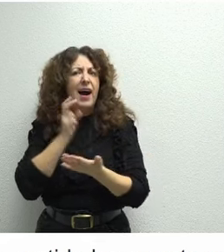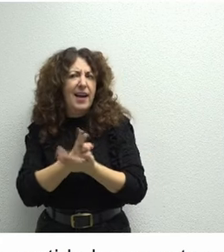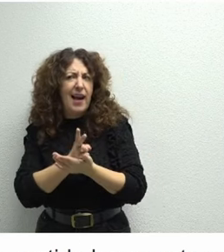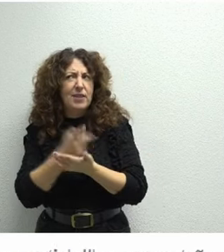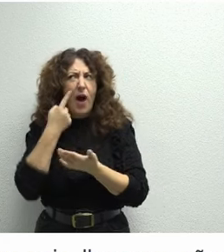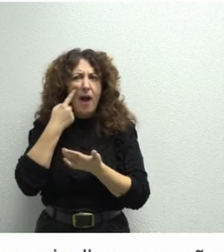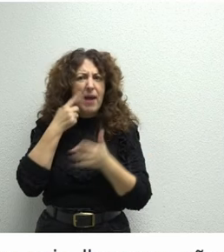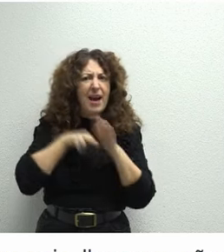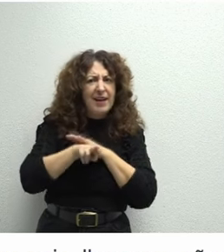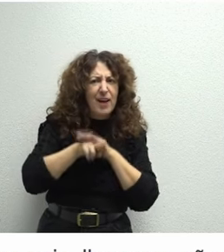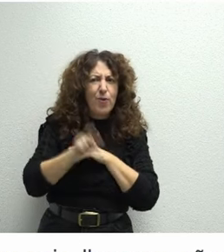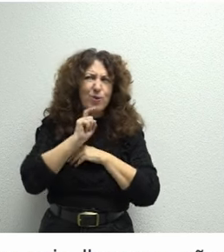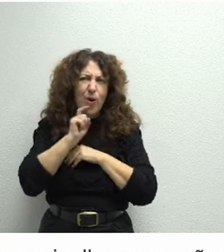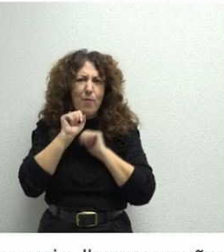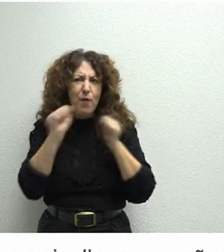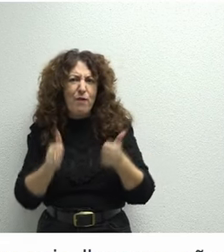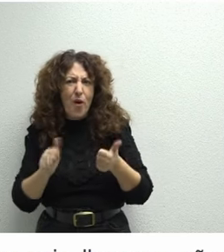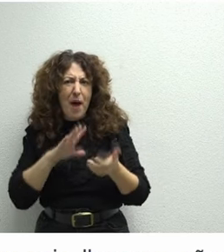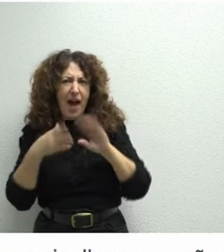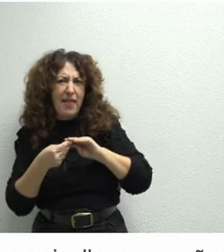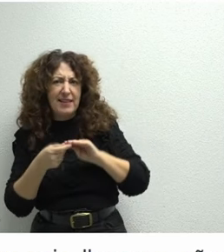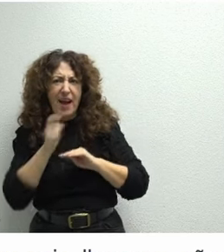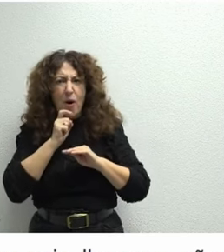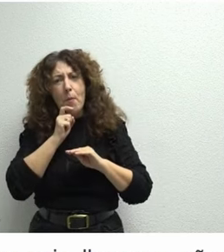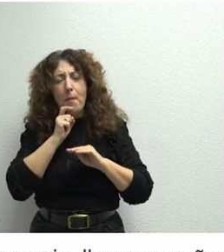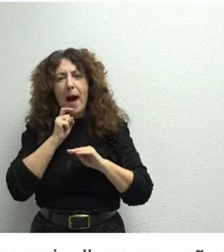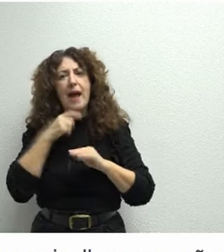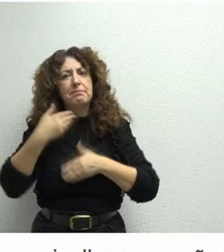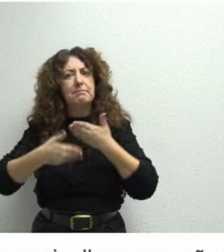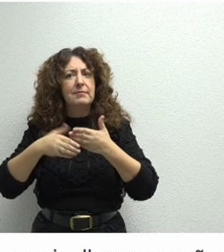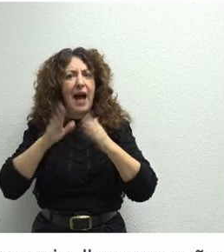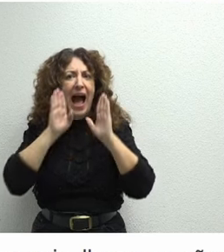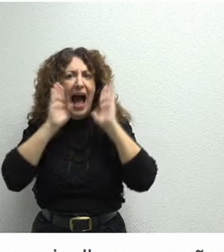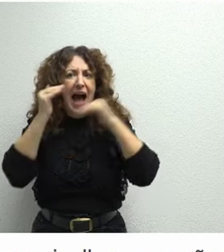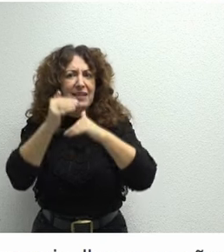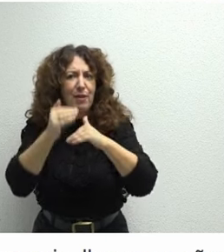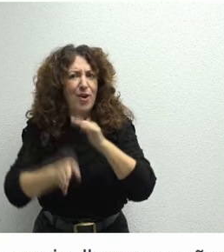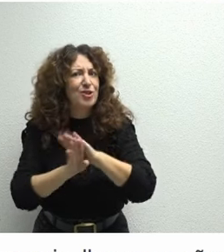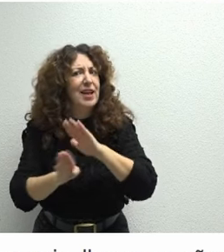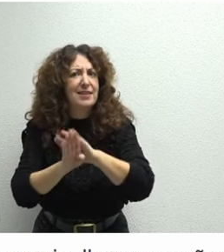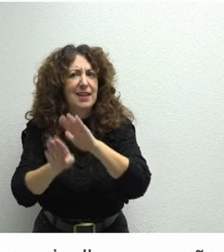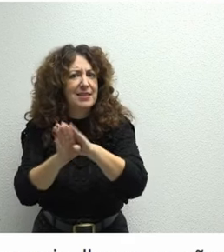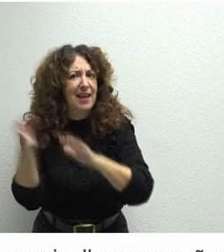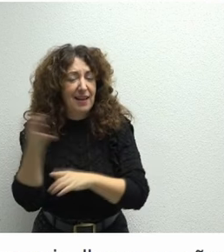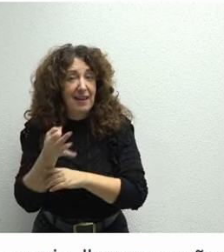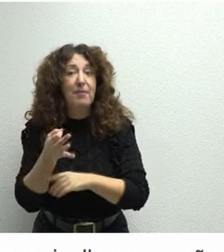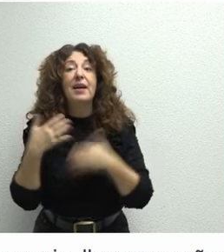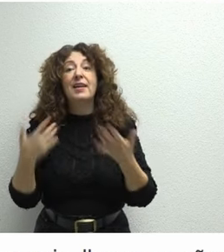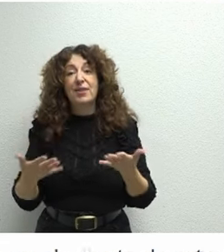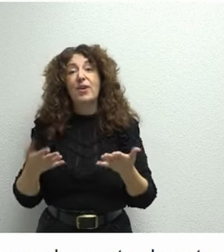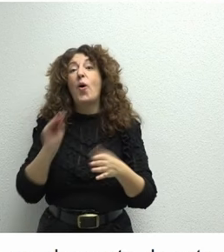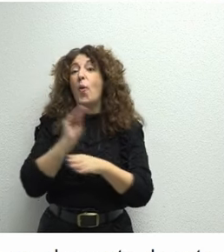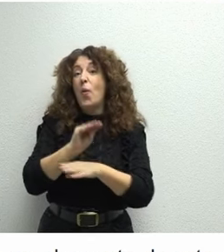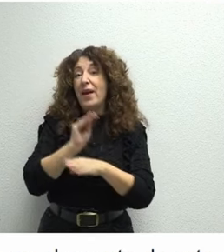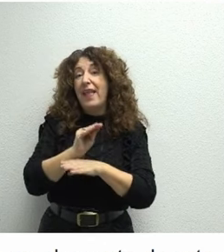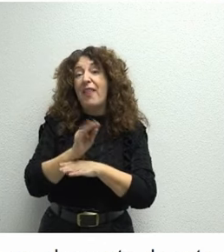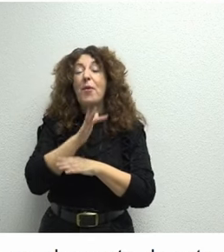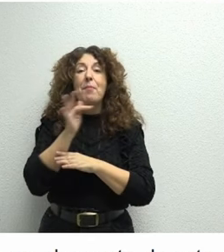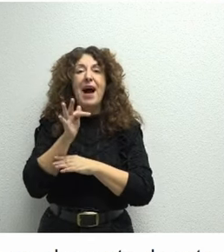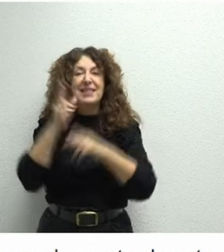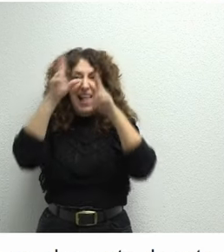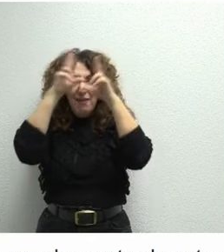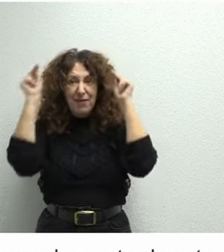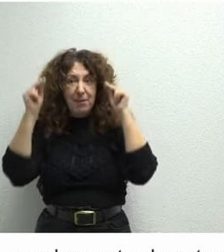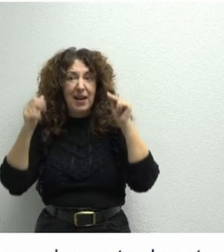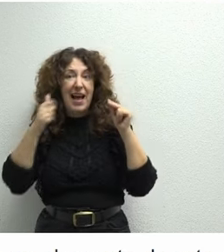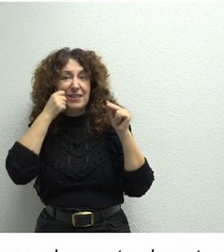recursos La manera la forma de bueno de seguir atendiendo no y ahí es verdad que los cuidados y la enfermería de Salud Mental pues muy